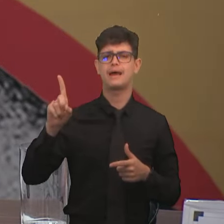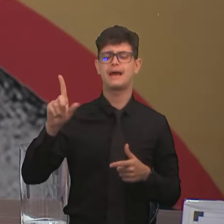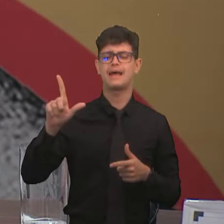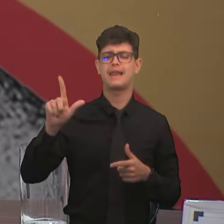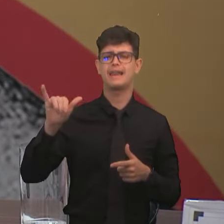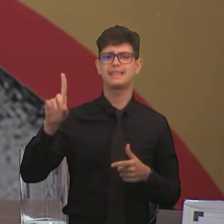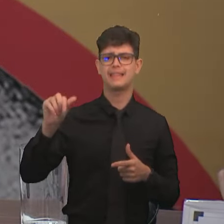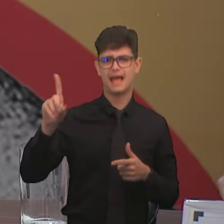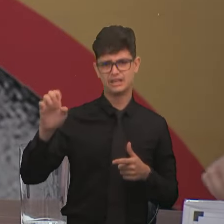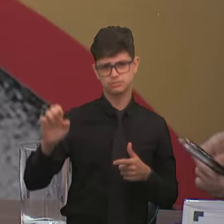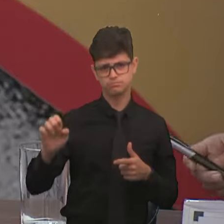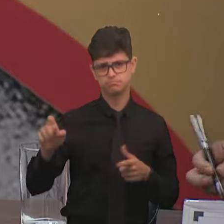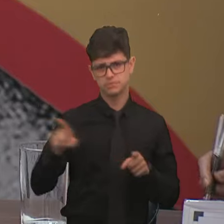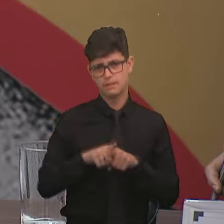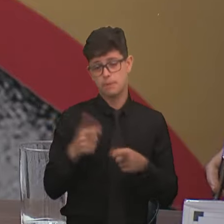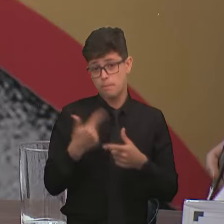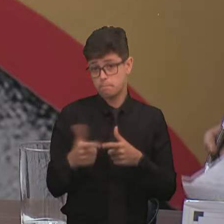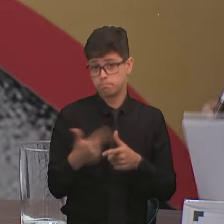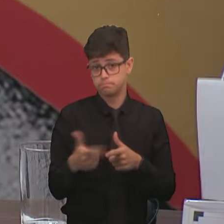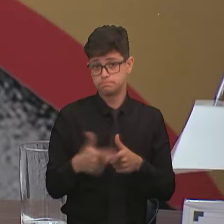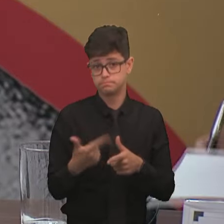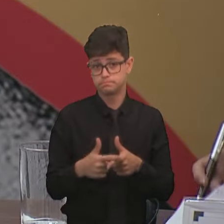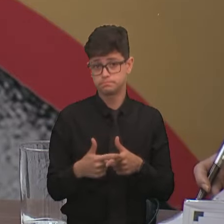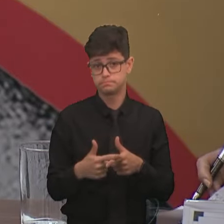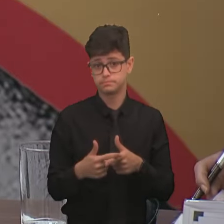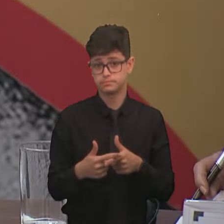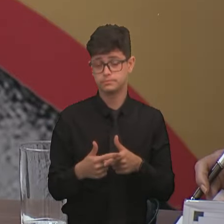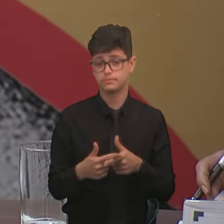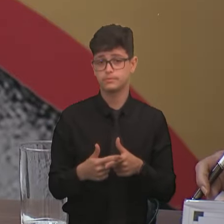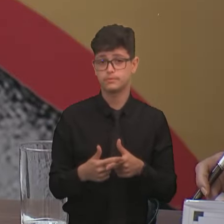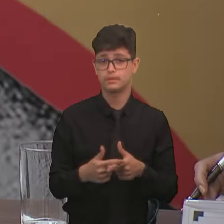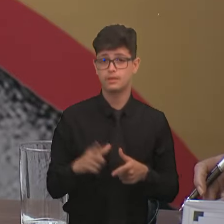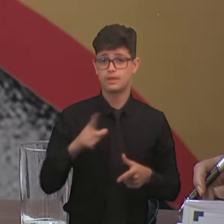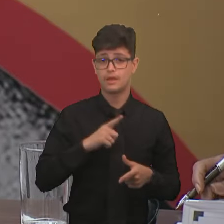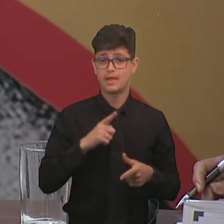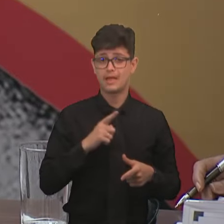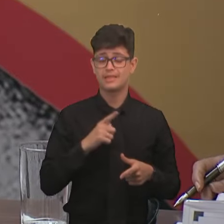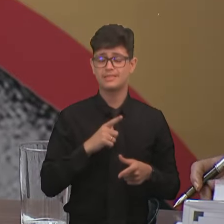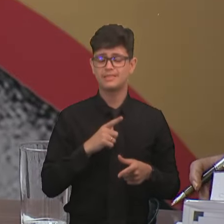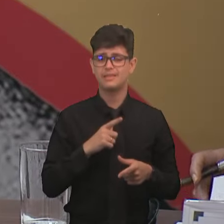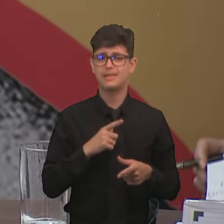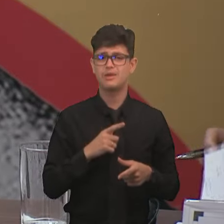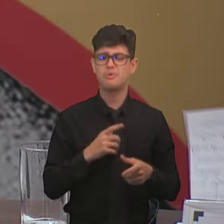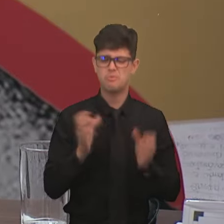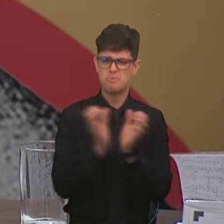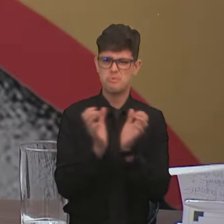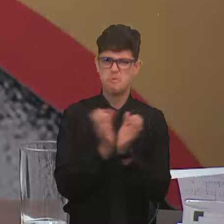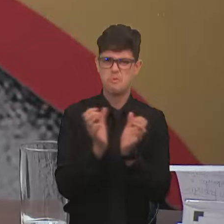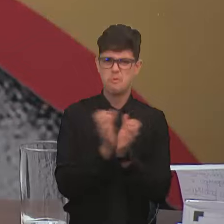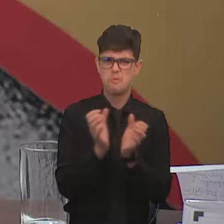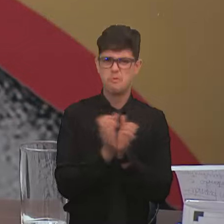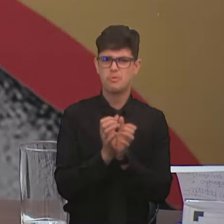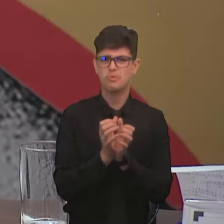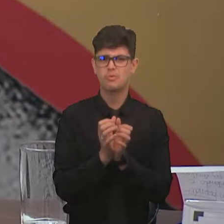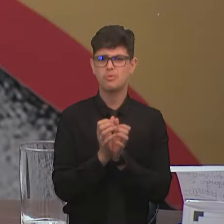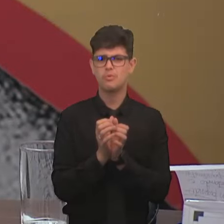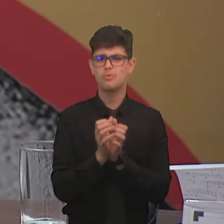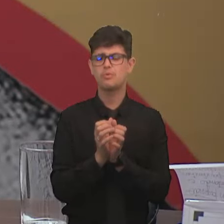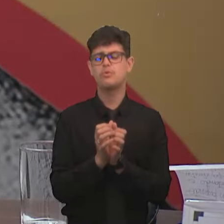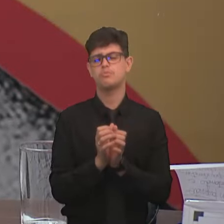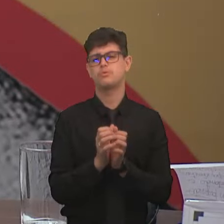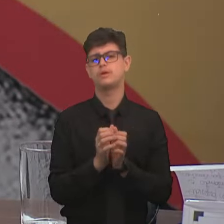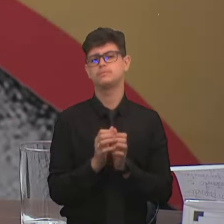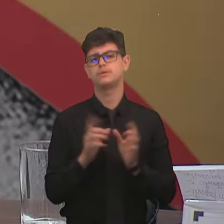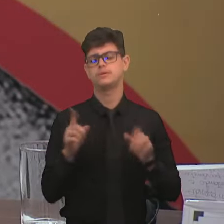los resultados de los modelos de IA de representar a grupos culturalmente hegemónicos